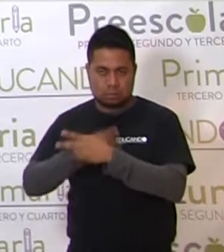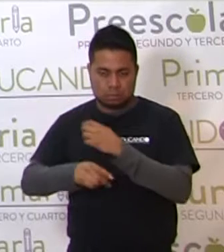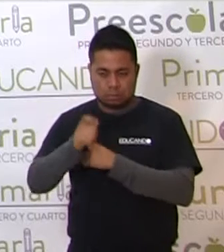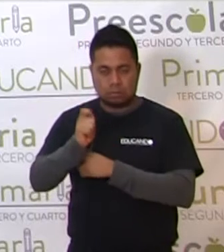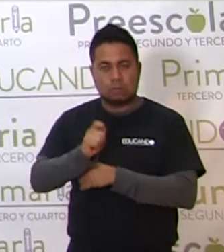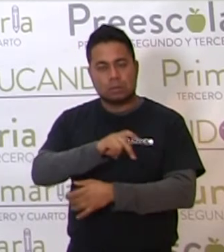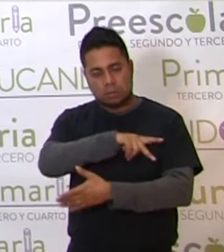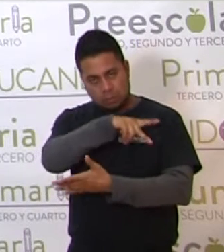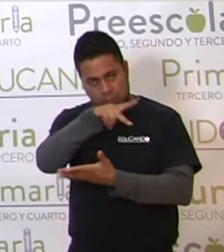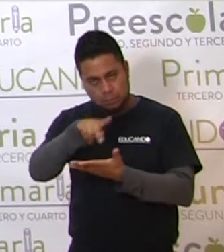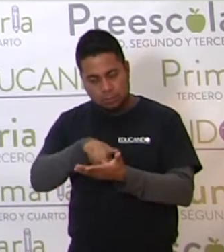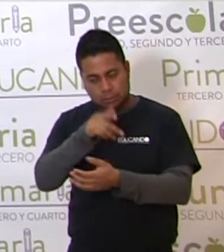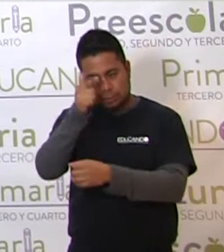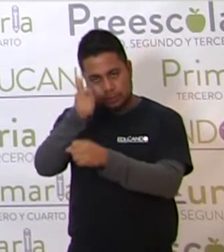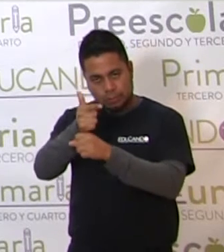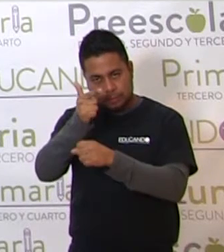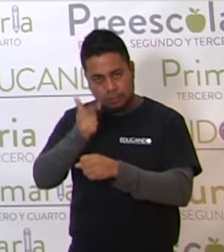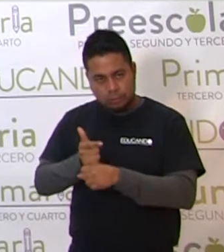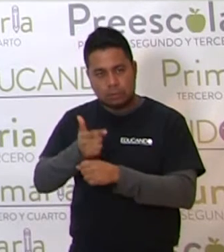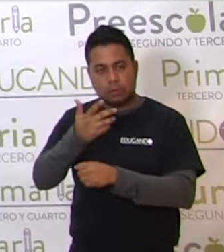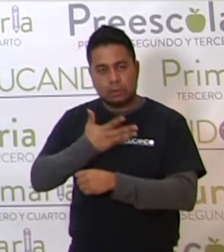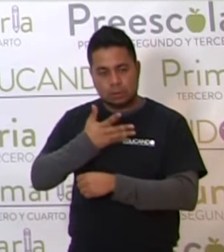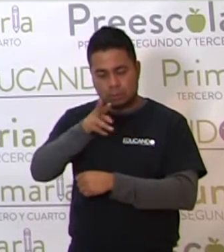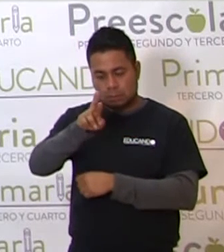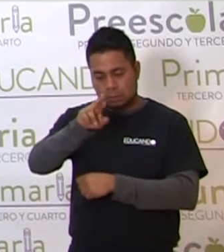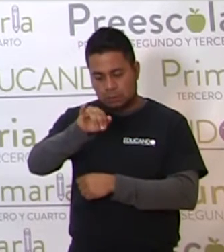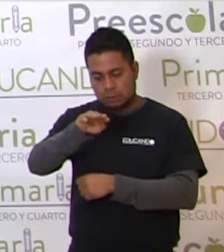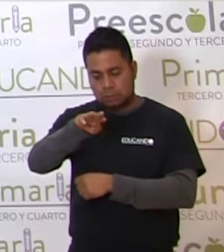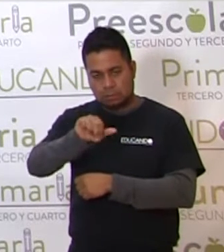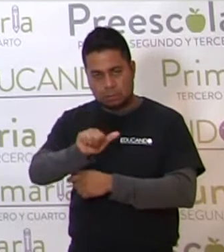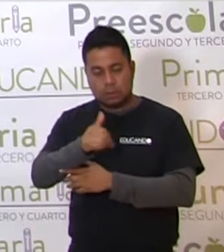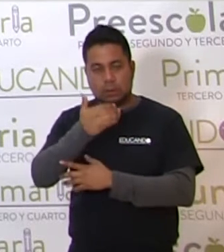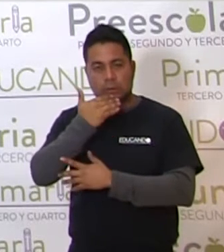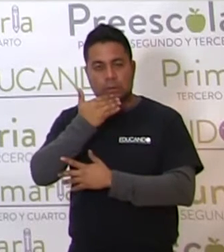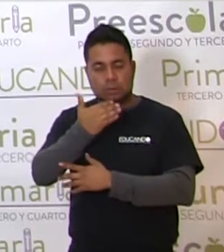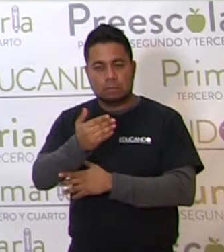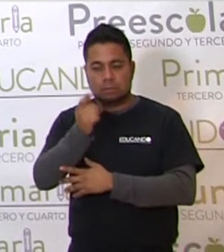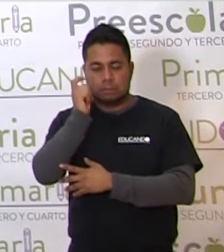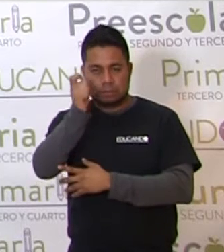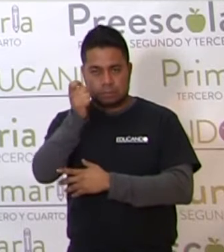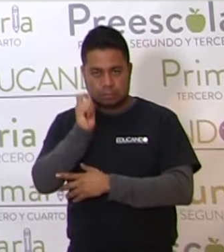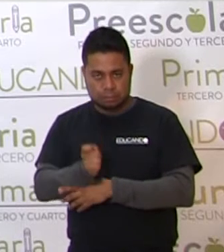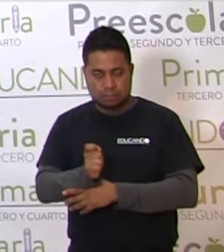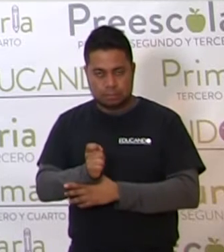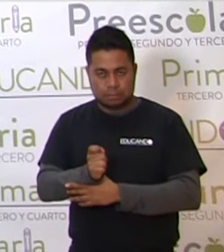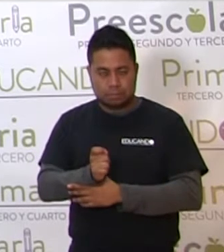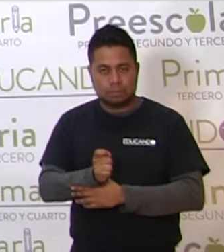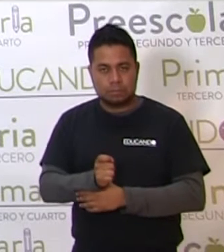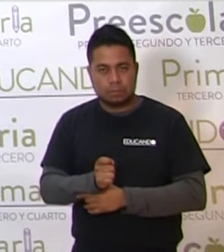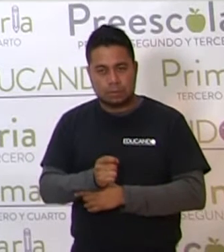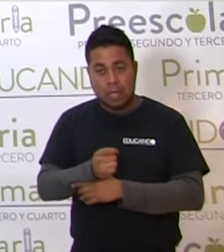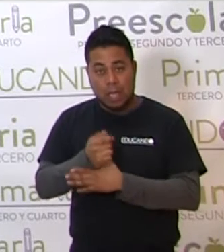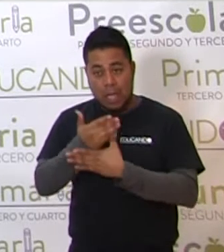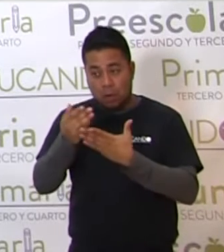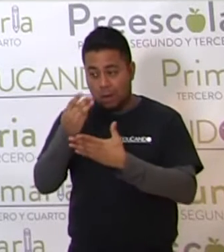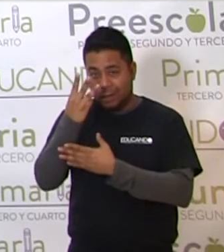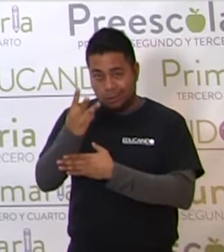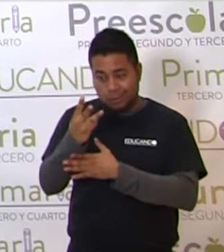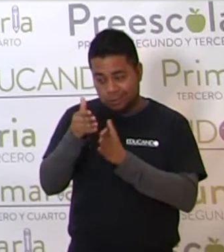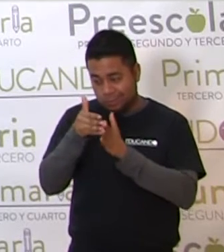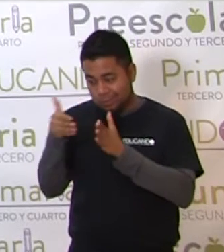nuevamente volvemos a encontrar rimas bien lo que es ya no son tres